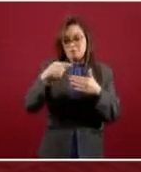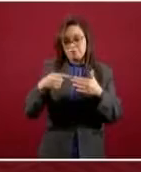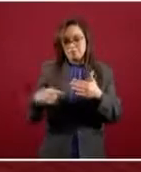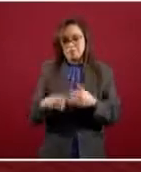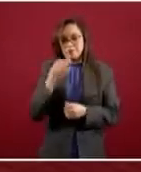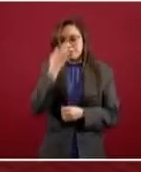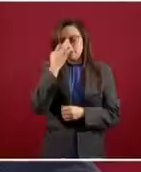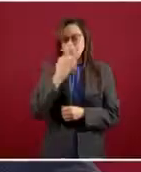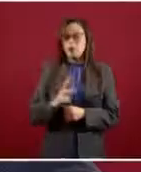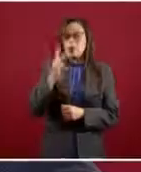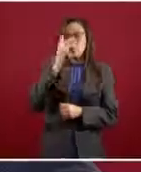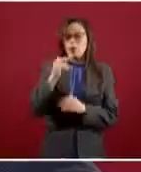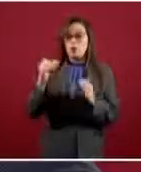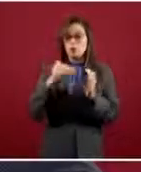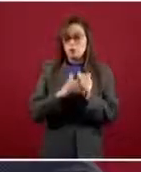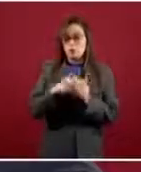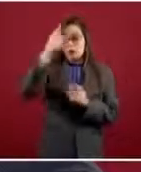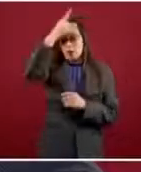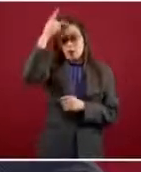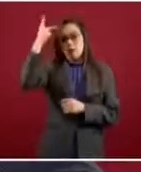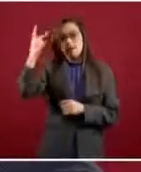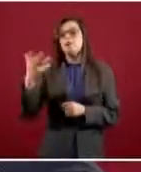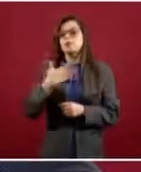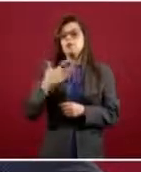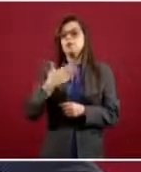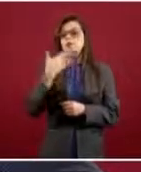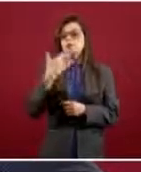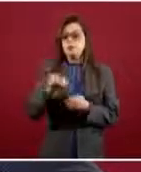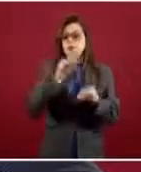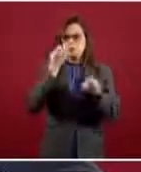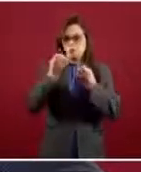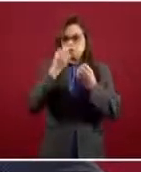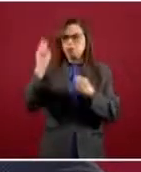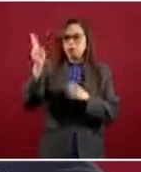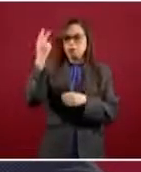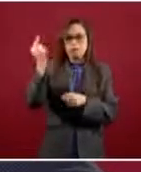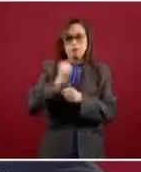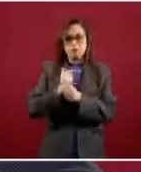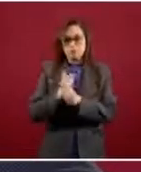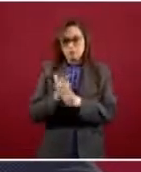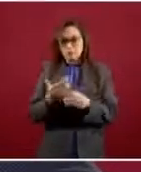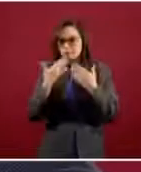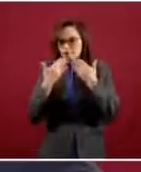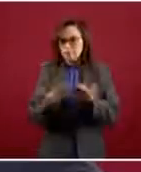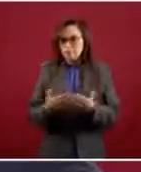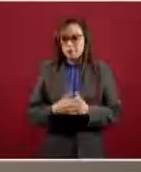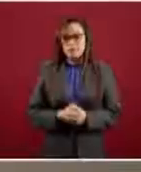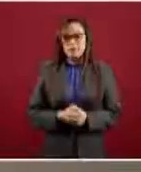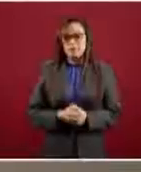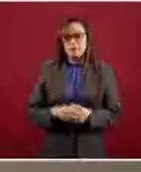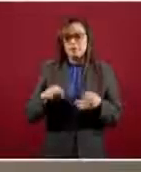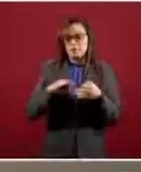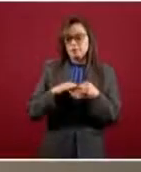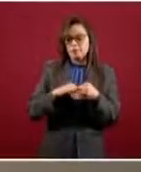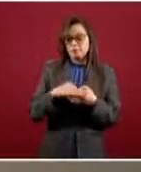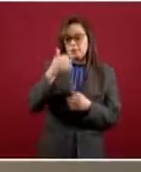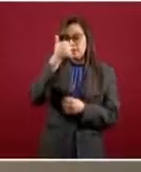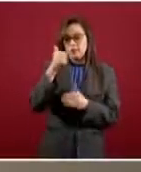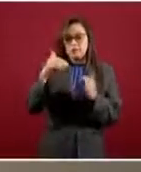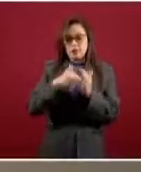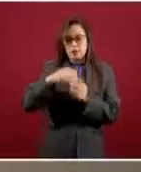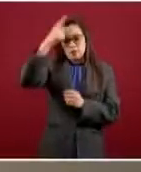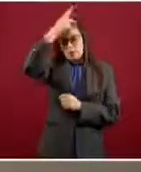8,000 enfermeras con licenciatura, 8.925 enfermeras con licenciatura, cerca de 6,000